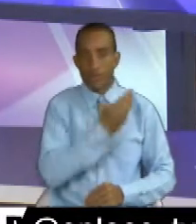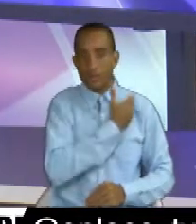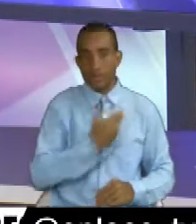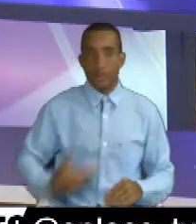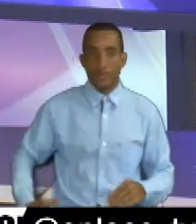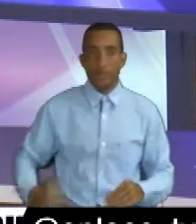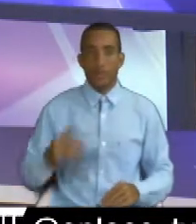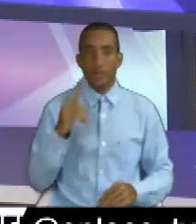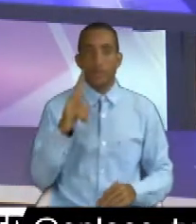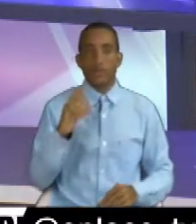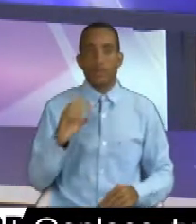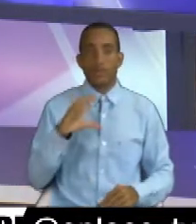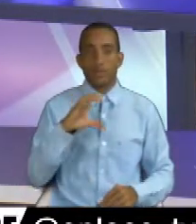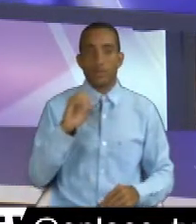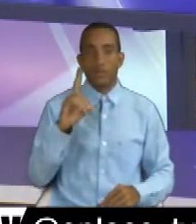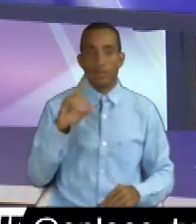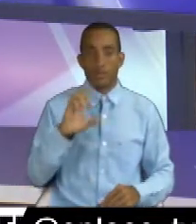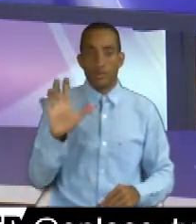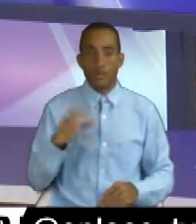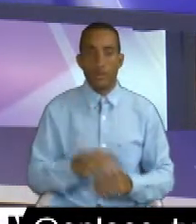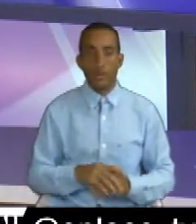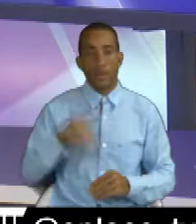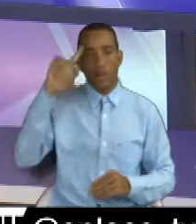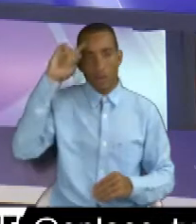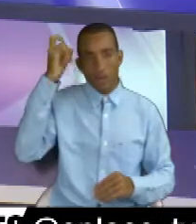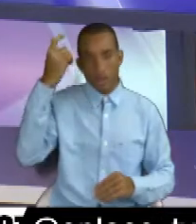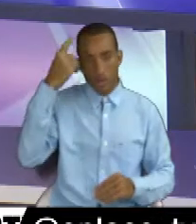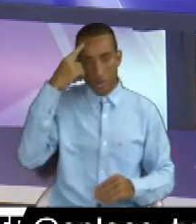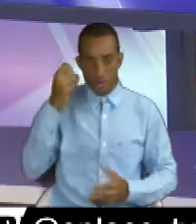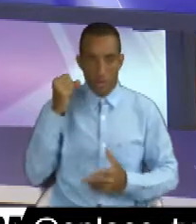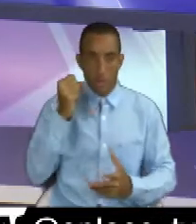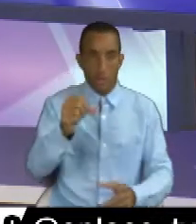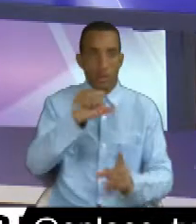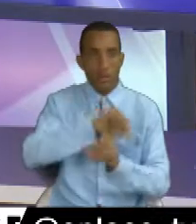Rivas, pidió al gobierno nacional inversión social.